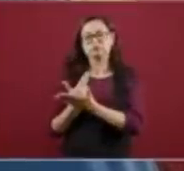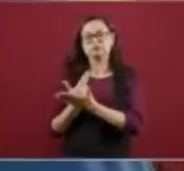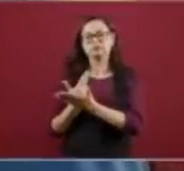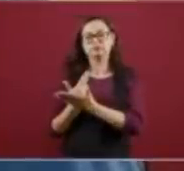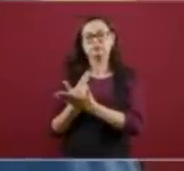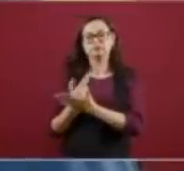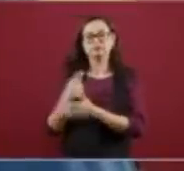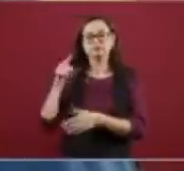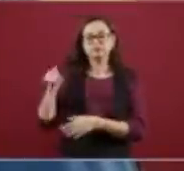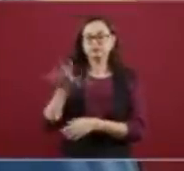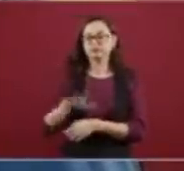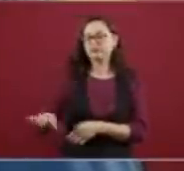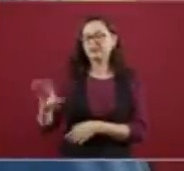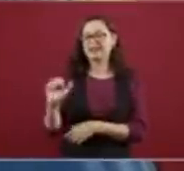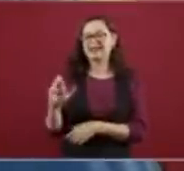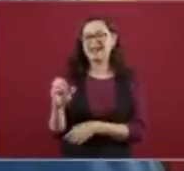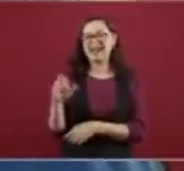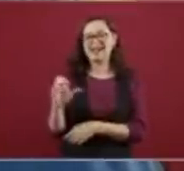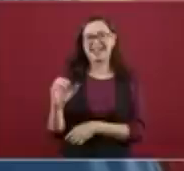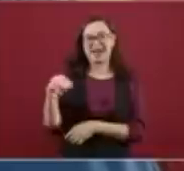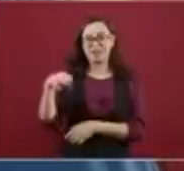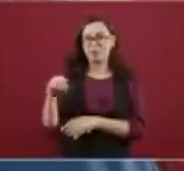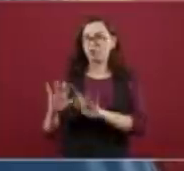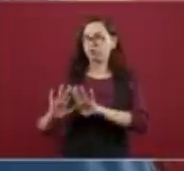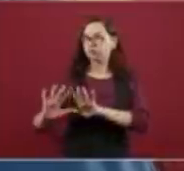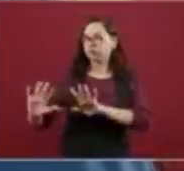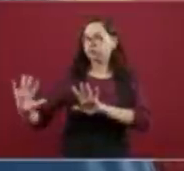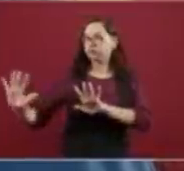para el Cárcamo de Dolores.